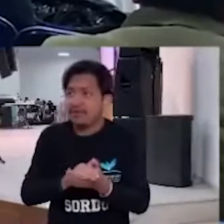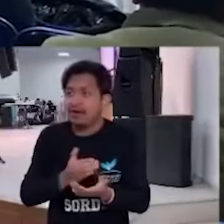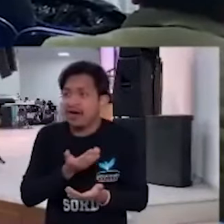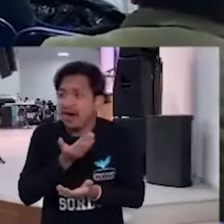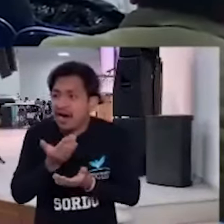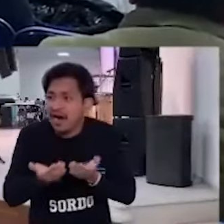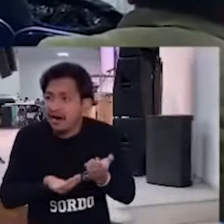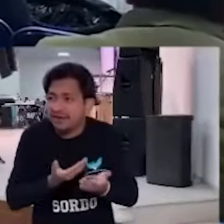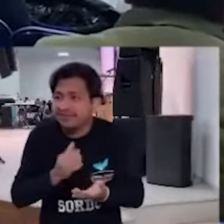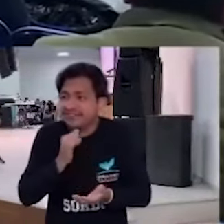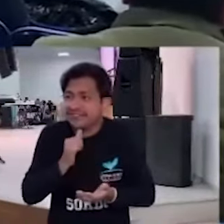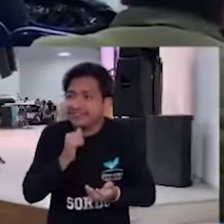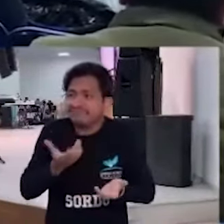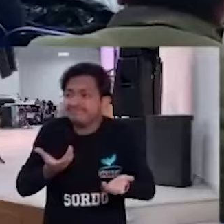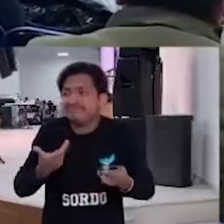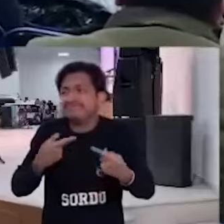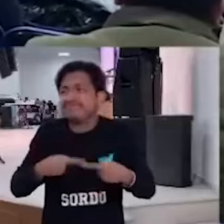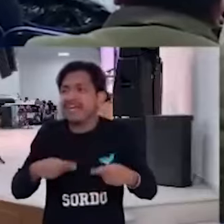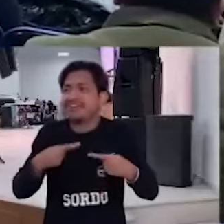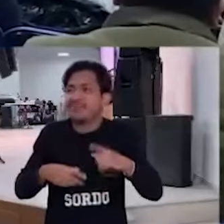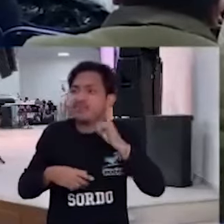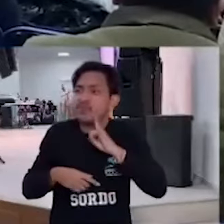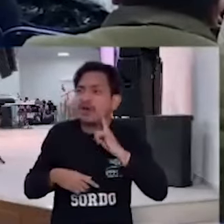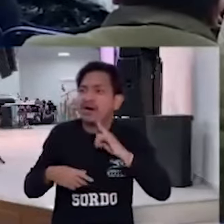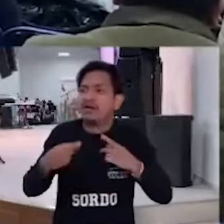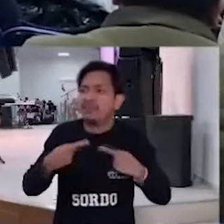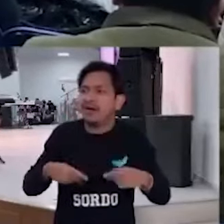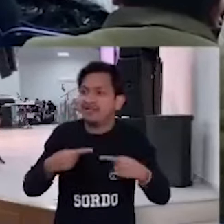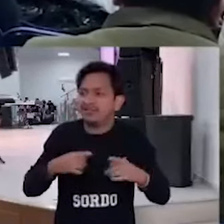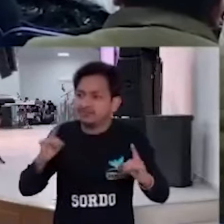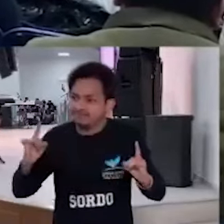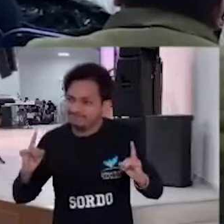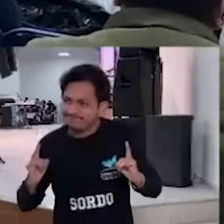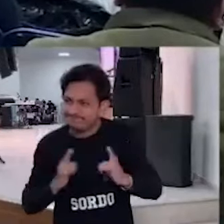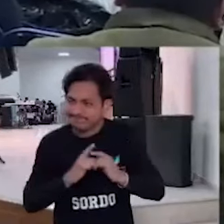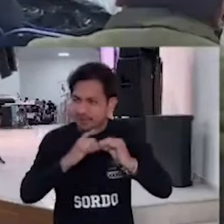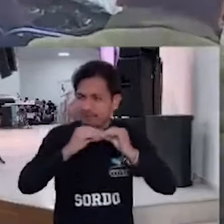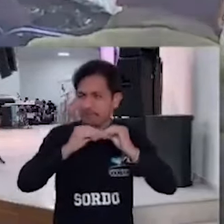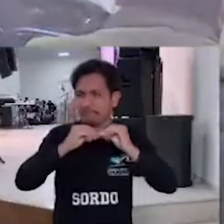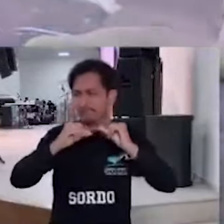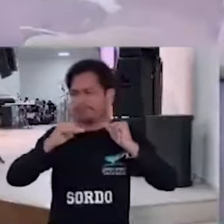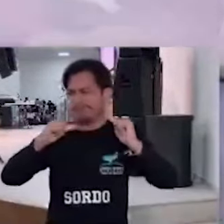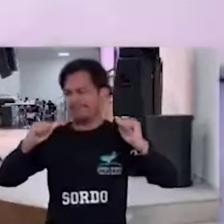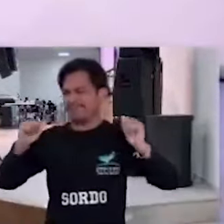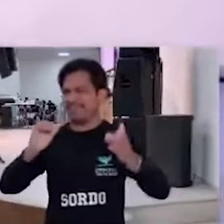proteger nuestro matrimonio y nuestro ministerio es eso, es no